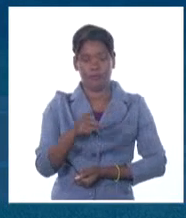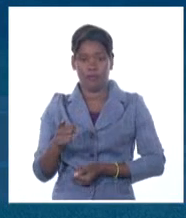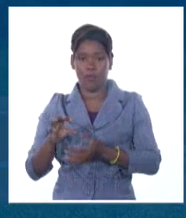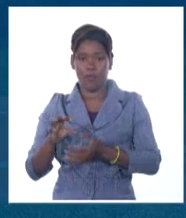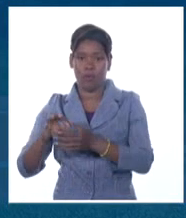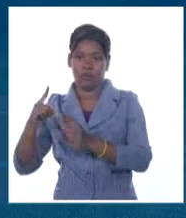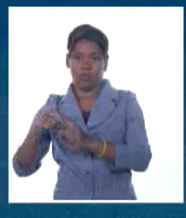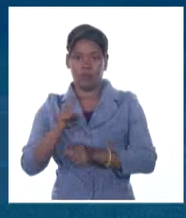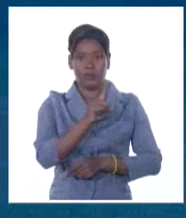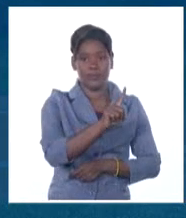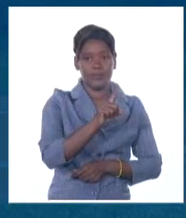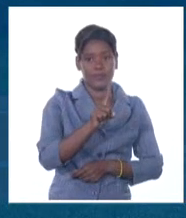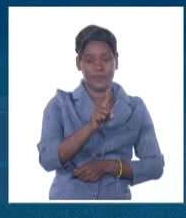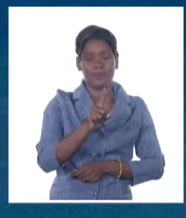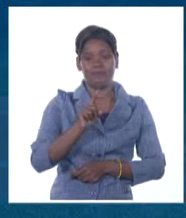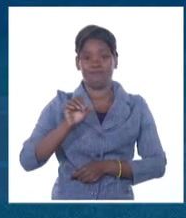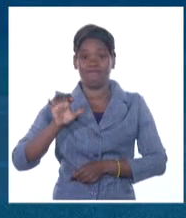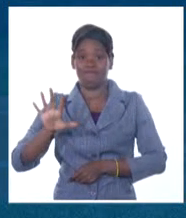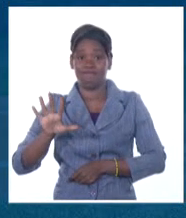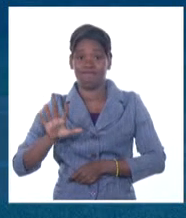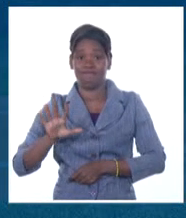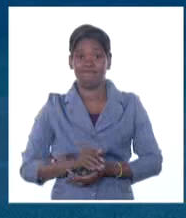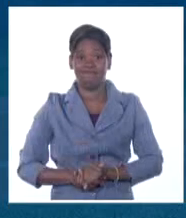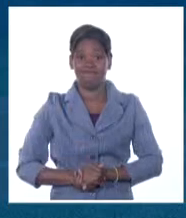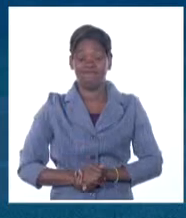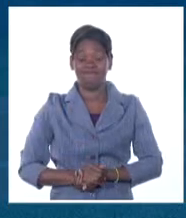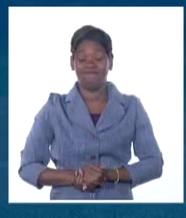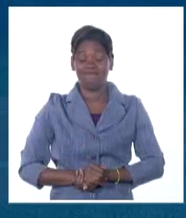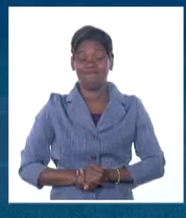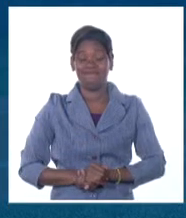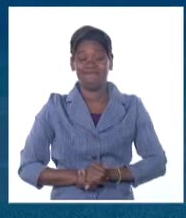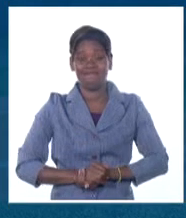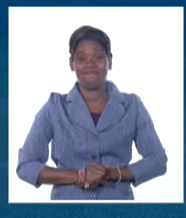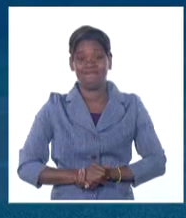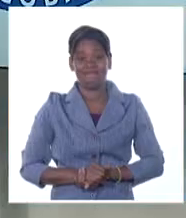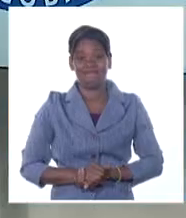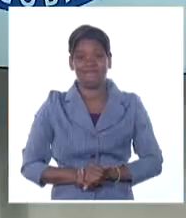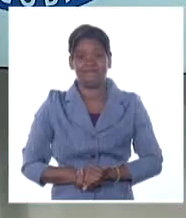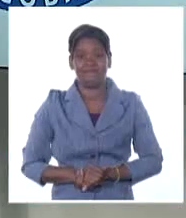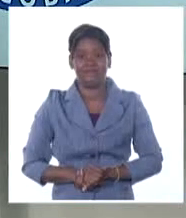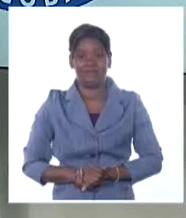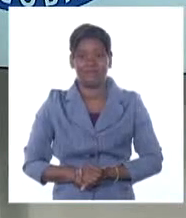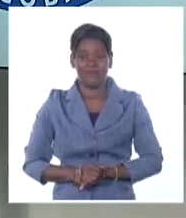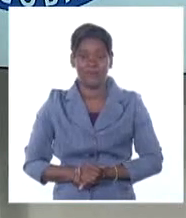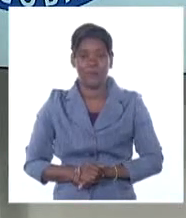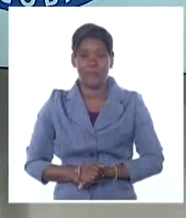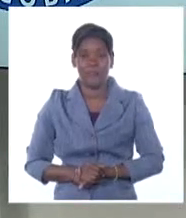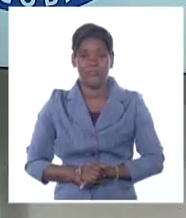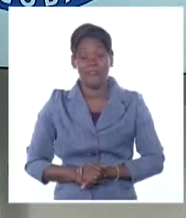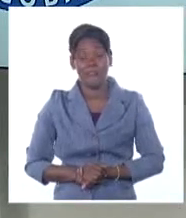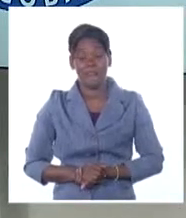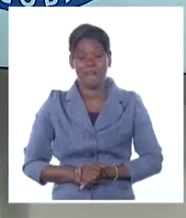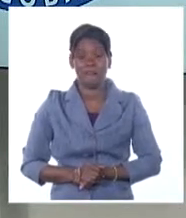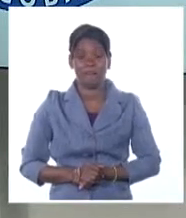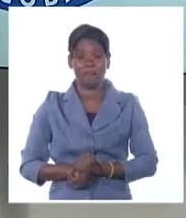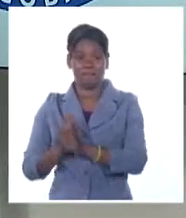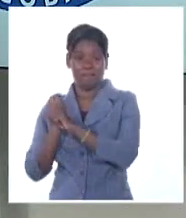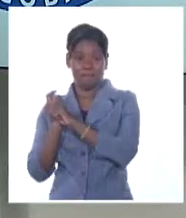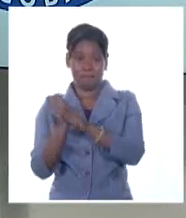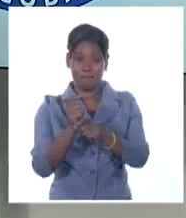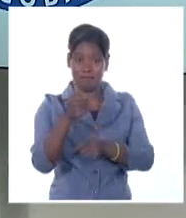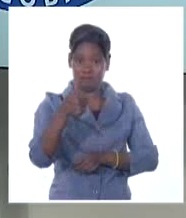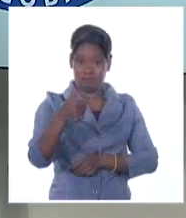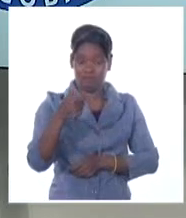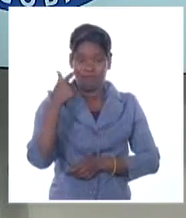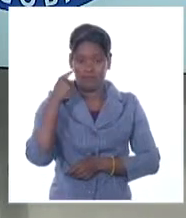a Guantánamo 11-5 con racimo de 6 en el noveno episodio. A propósito del béisbol, hoy la Comisión Nacional